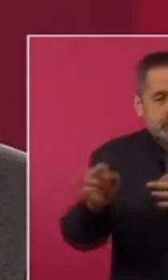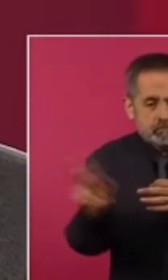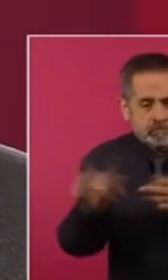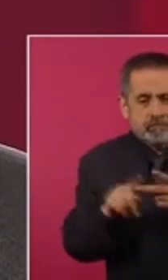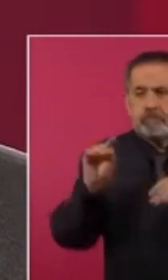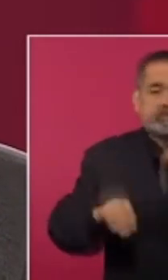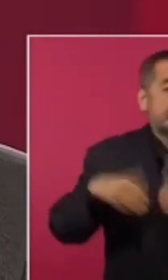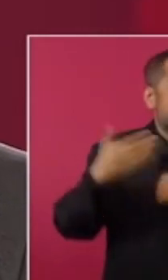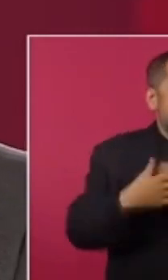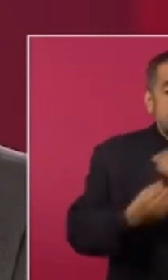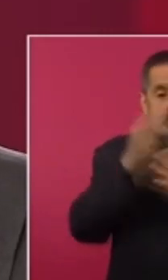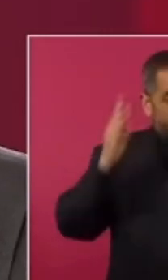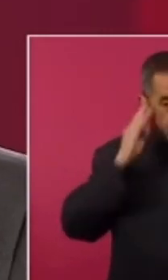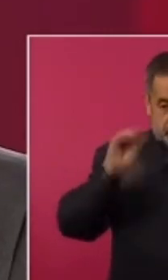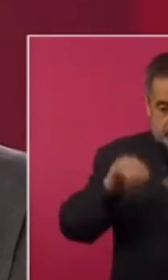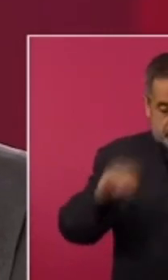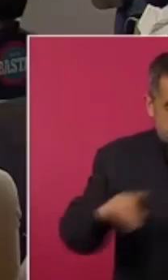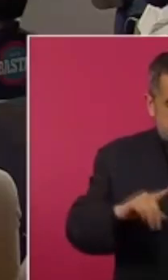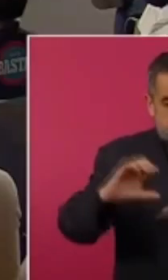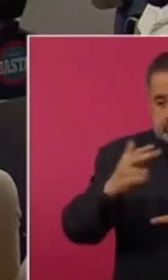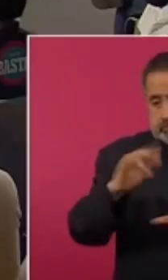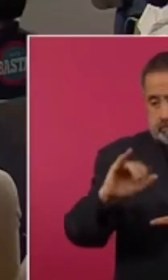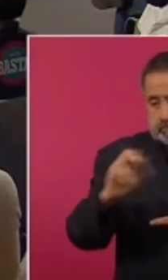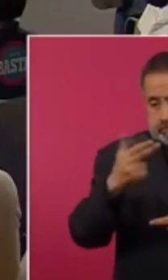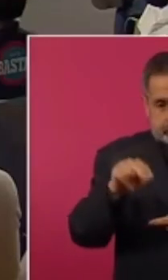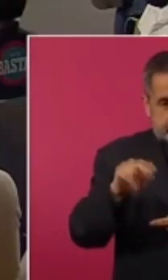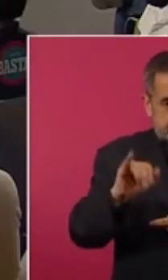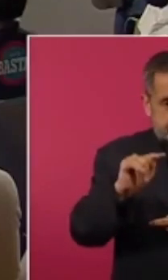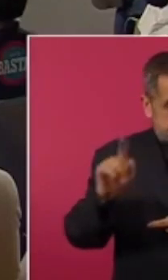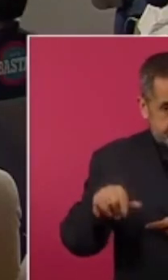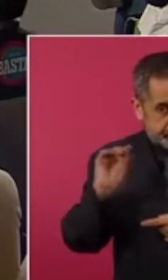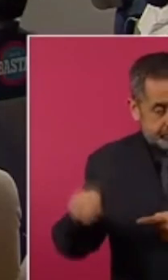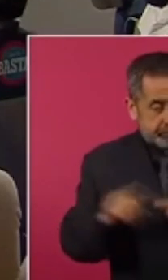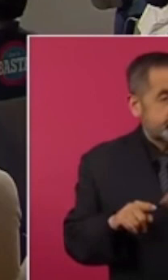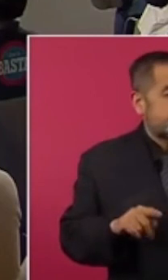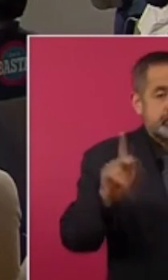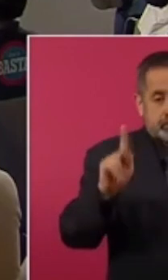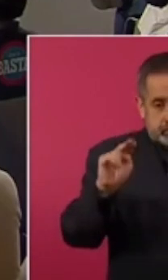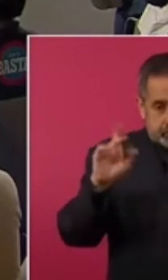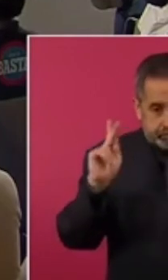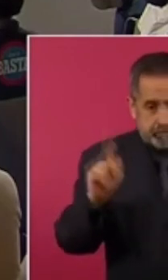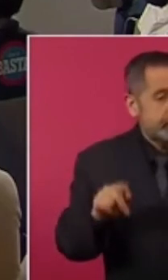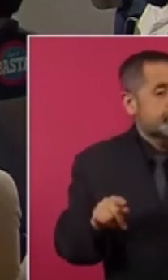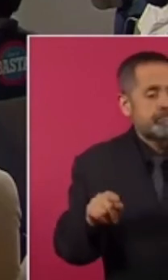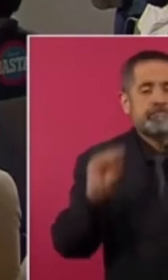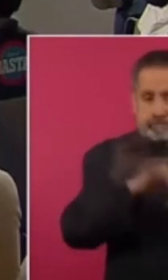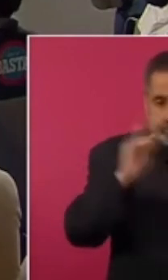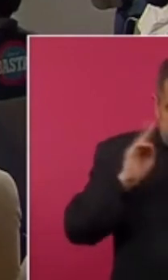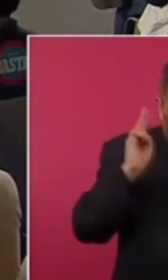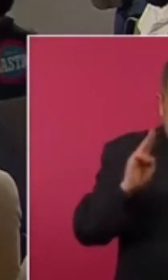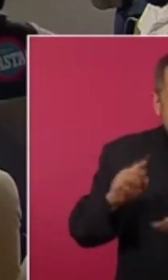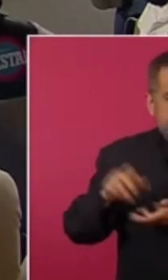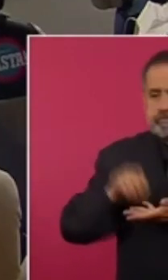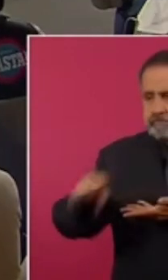que se habrán de construir en Chichén Itzá y en la Ruta Puuc, y también en un museo